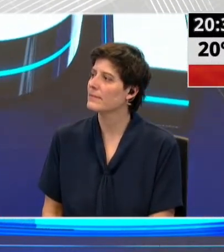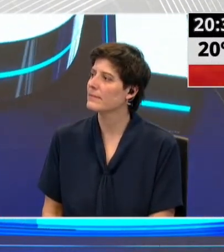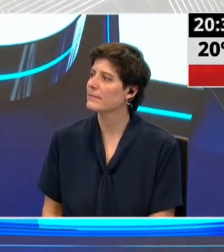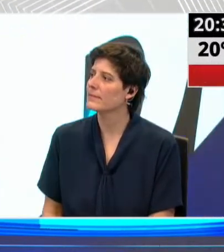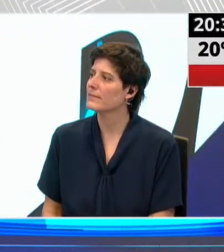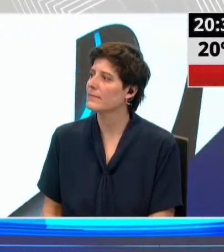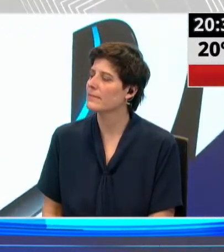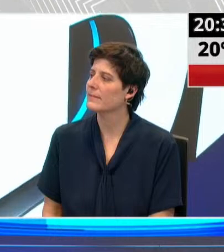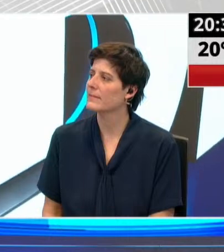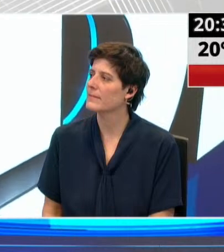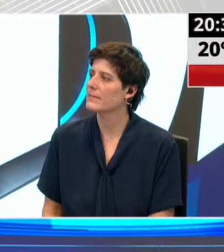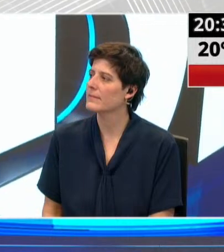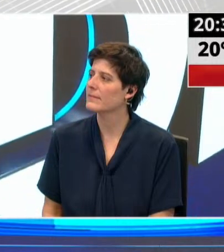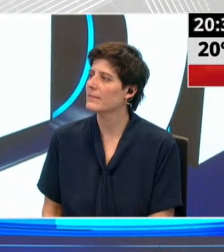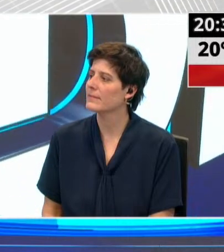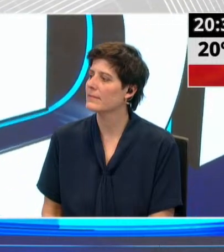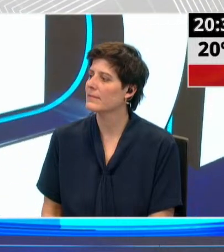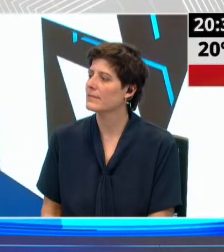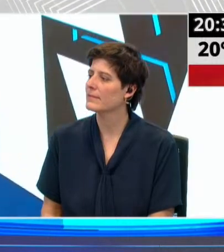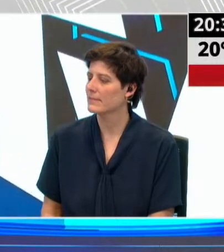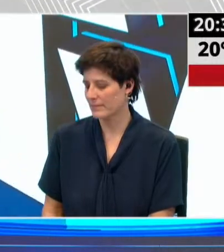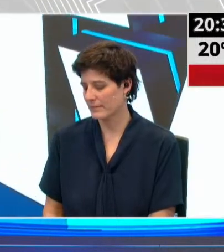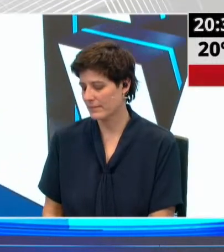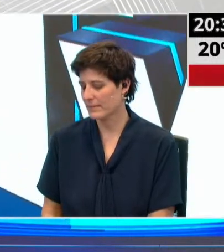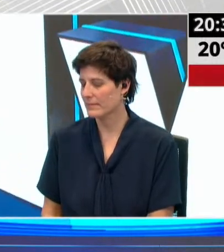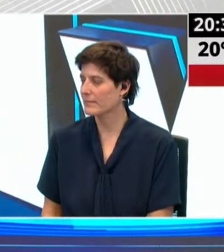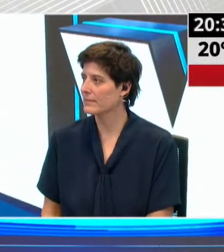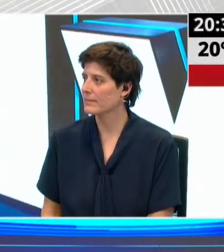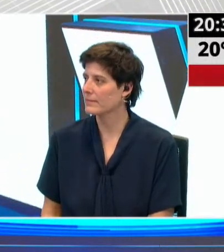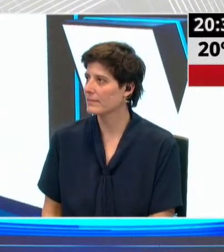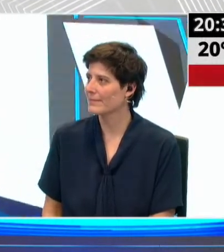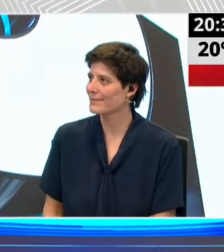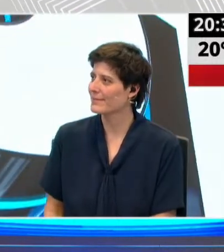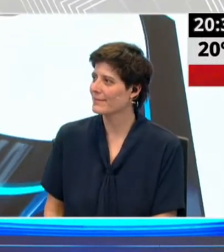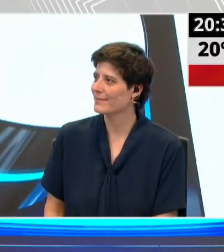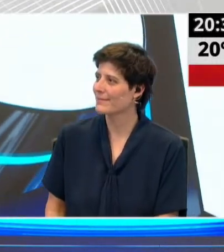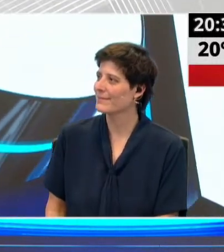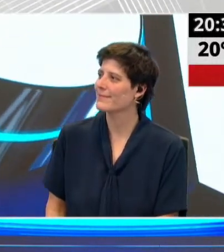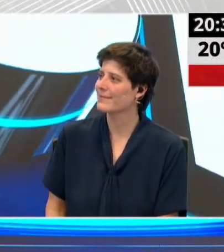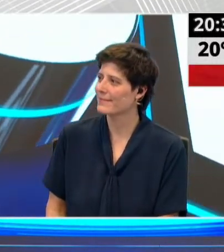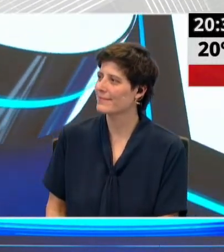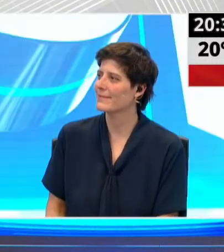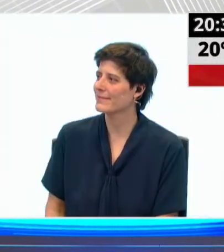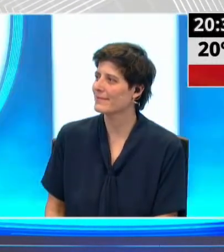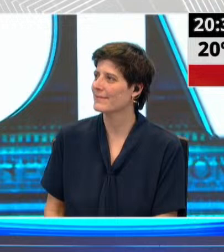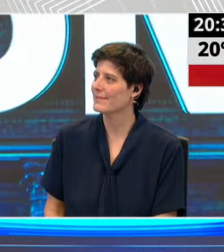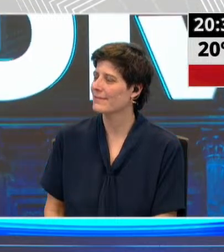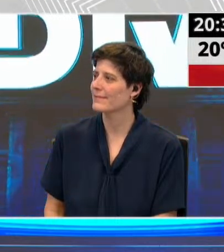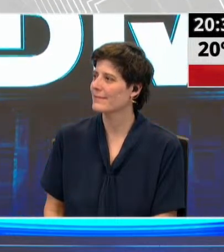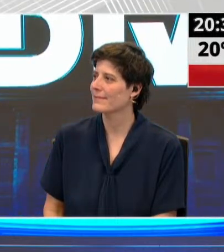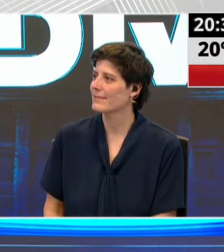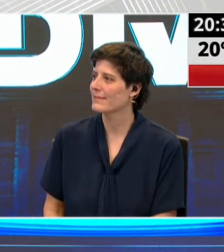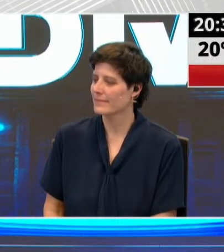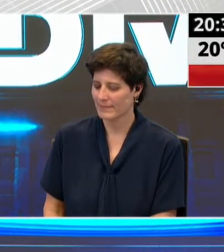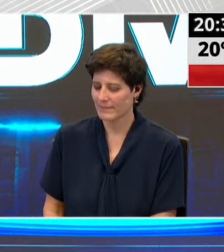significativa de sus bancas y que eso también le permitió a la Libertad Avanza corporizarse como la fuerza que tiene esta